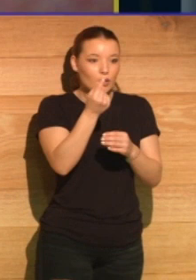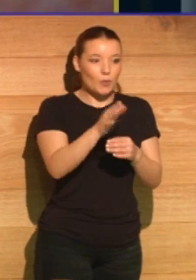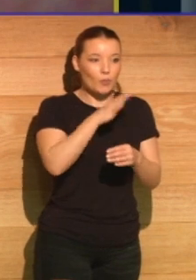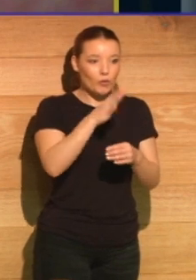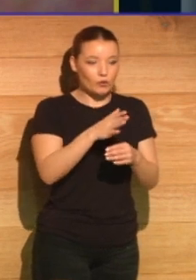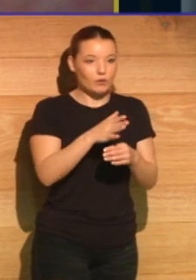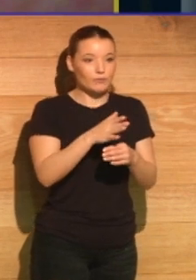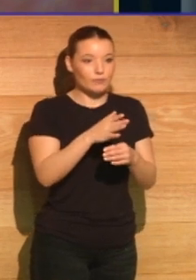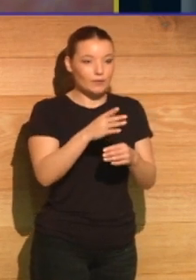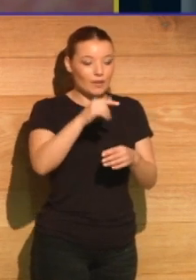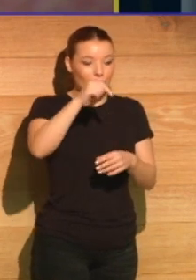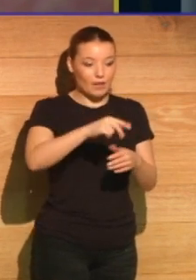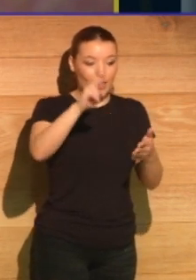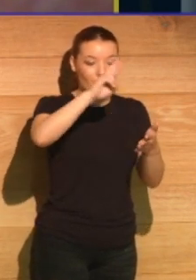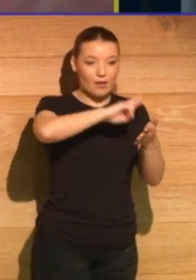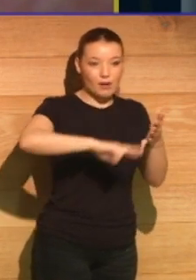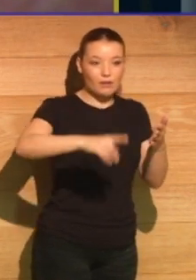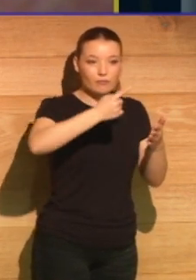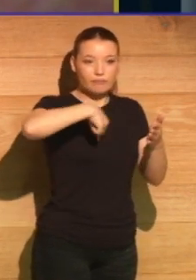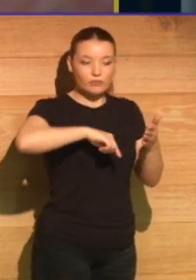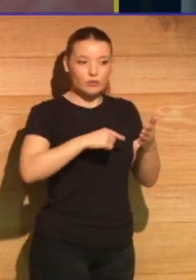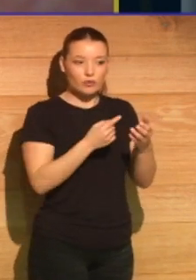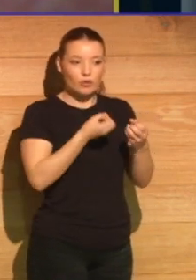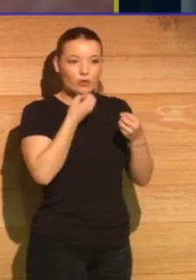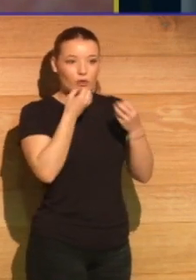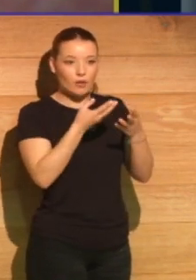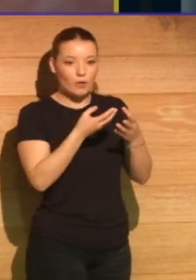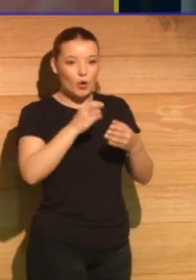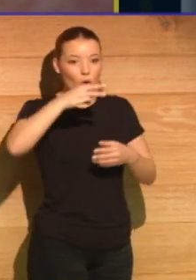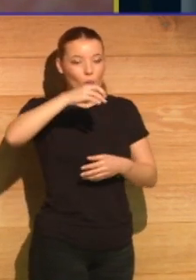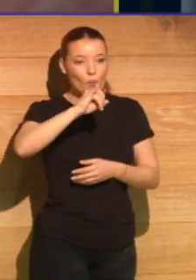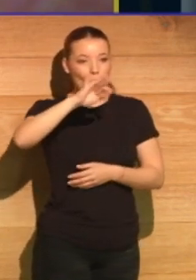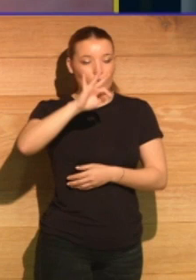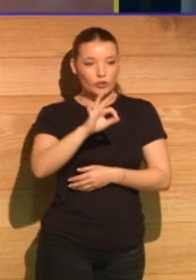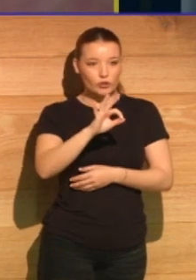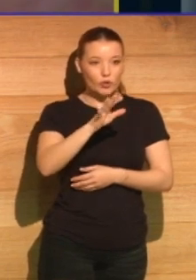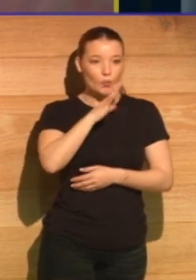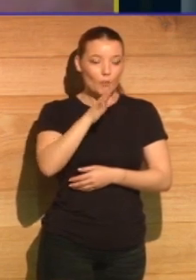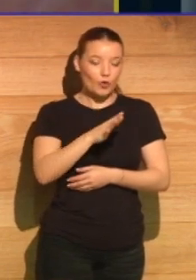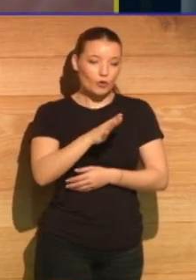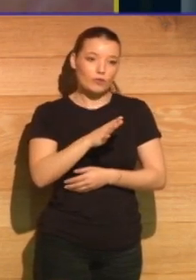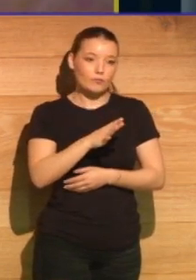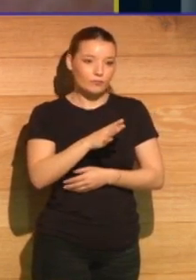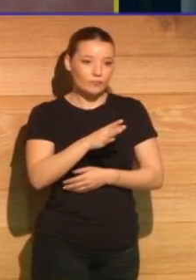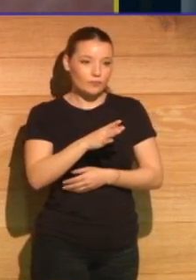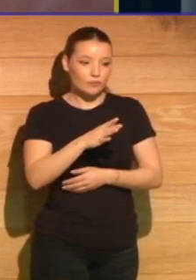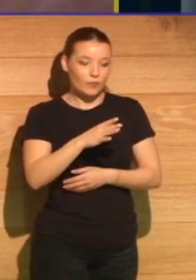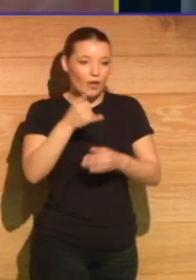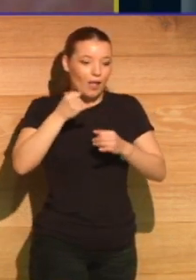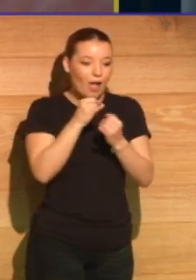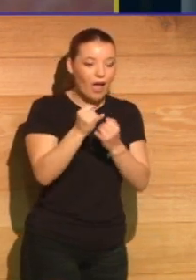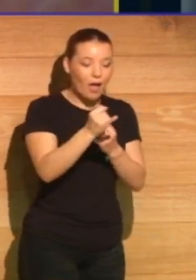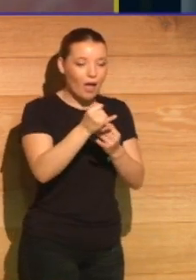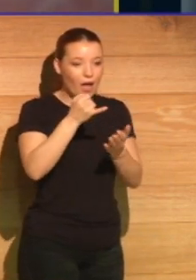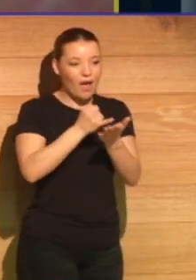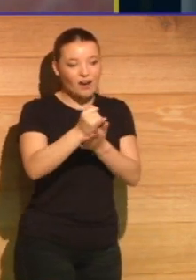Galicia tenemos una expresión que es como, decimos moito por sachar, ¿no? Que queda mucho por arar todavía,